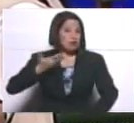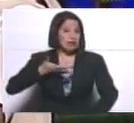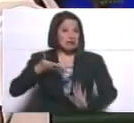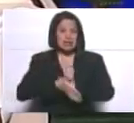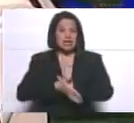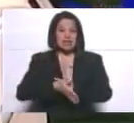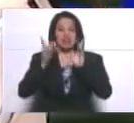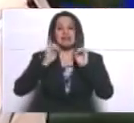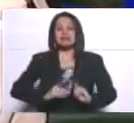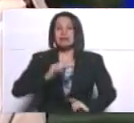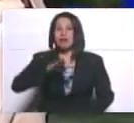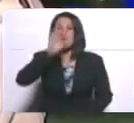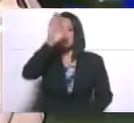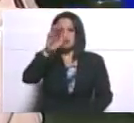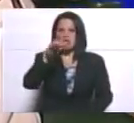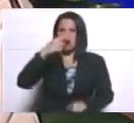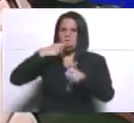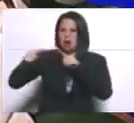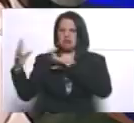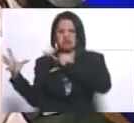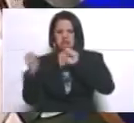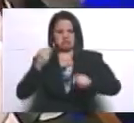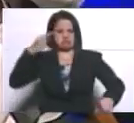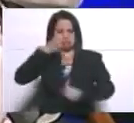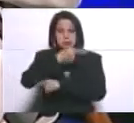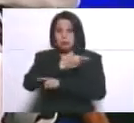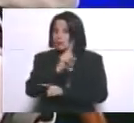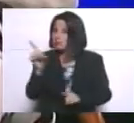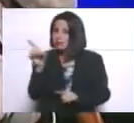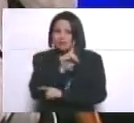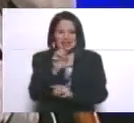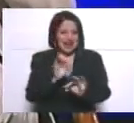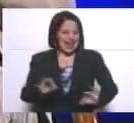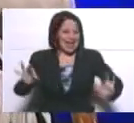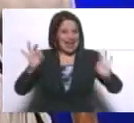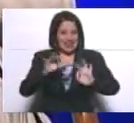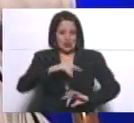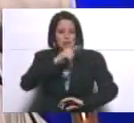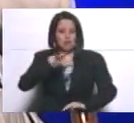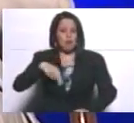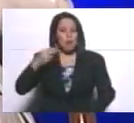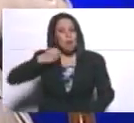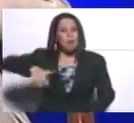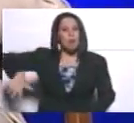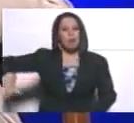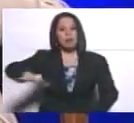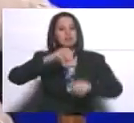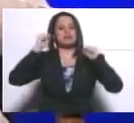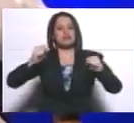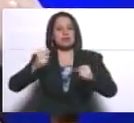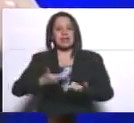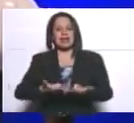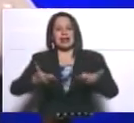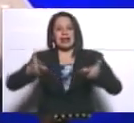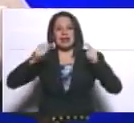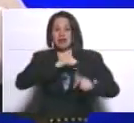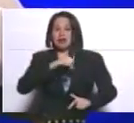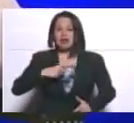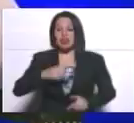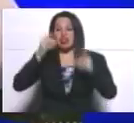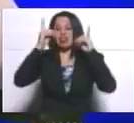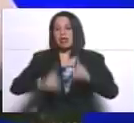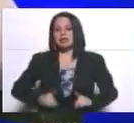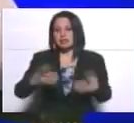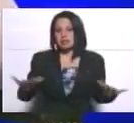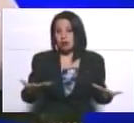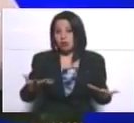ningún poder ajeno que trate de imponerse. Así que con ese concepto de soberanía, bueno, se construyó el proceso bolivariano, donde